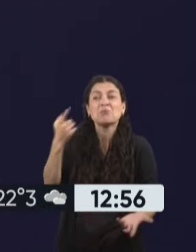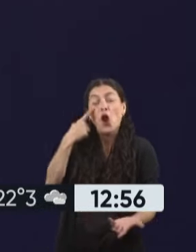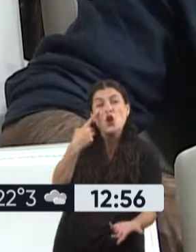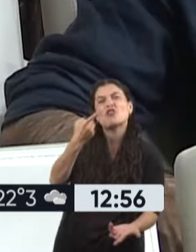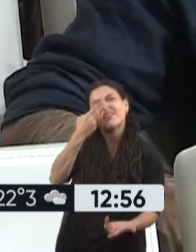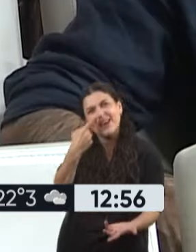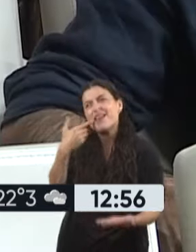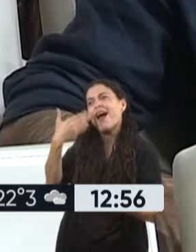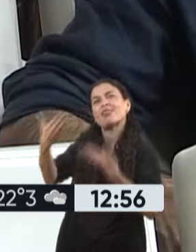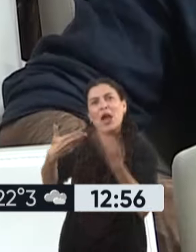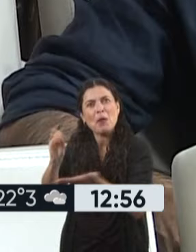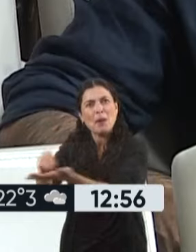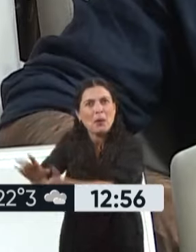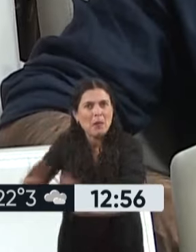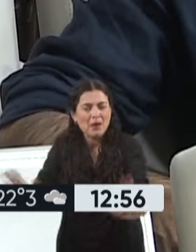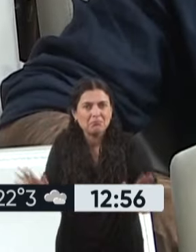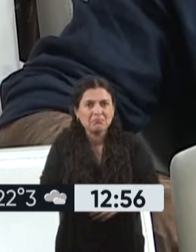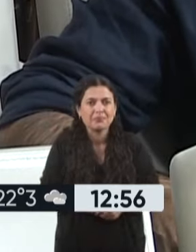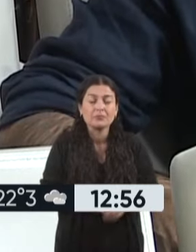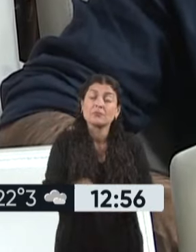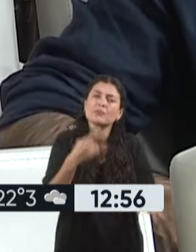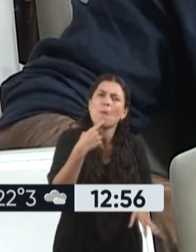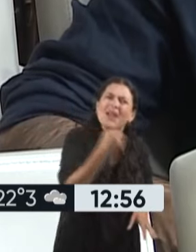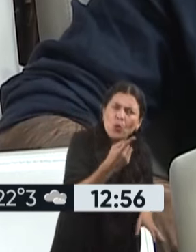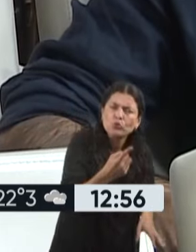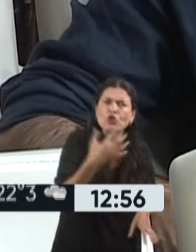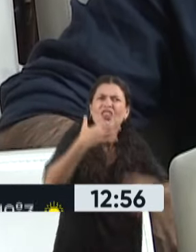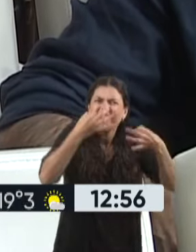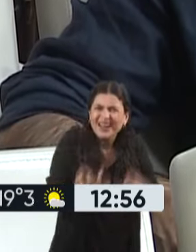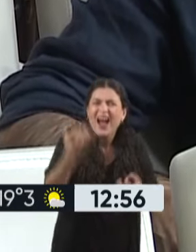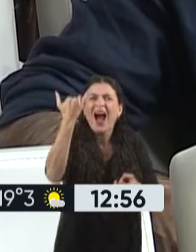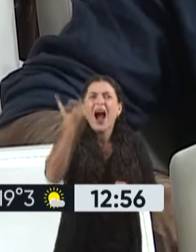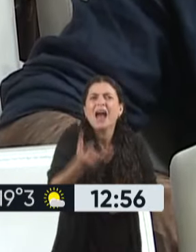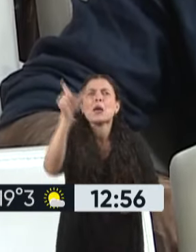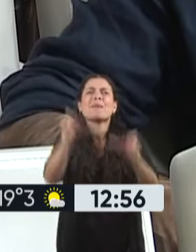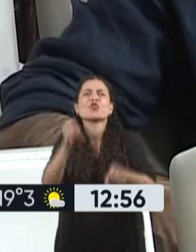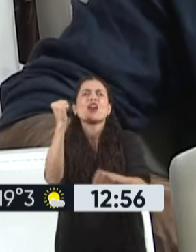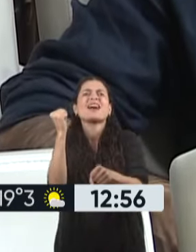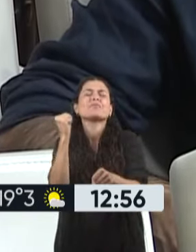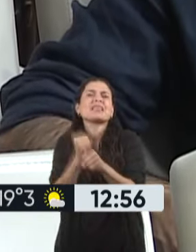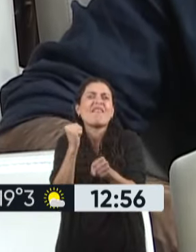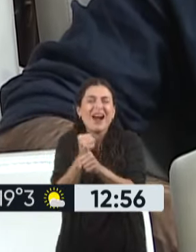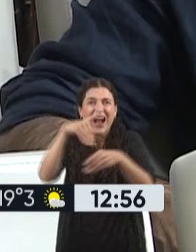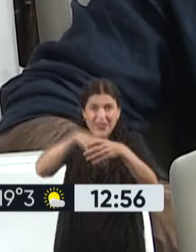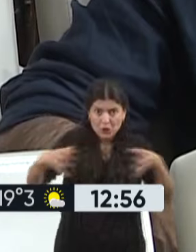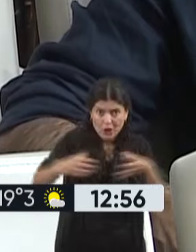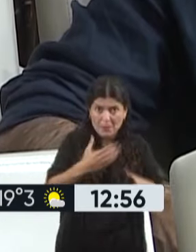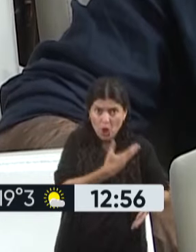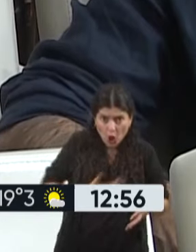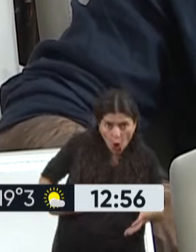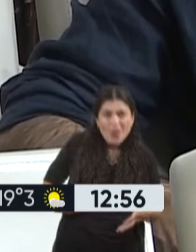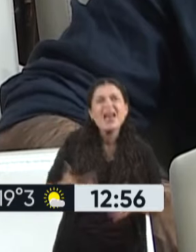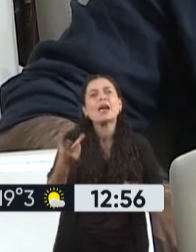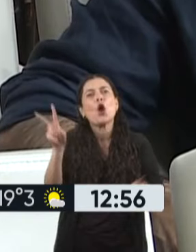esto porque hay funcionarios o no, usted me dirá, que traen, digo en este caso o en otros, traen a personas a